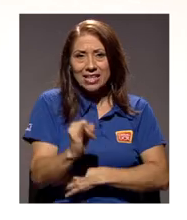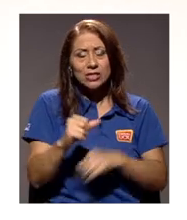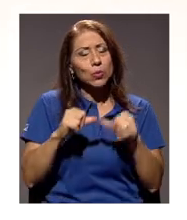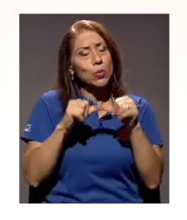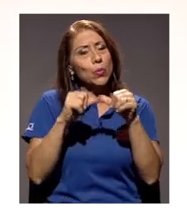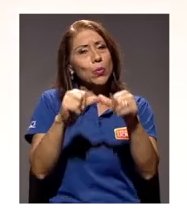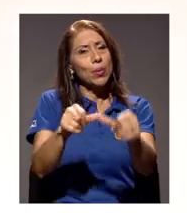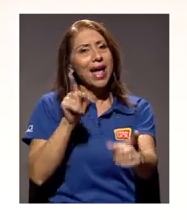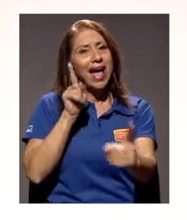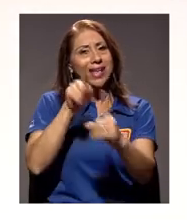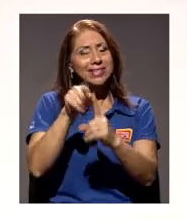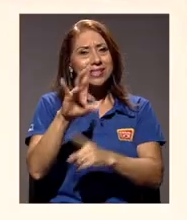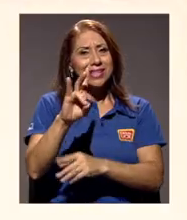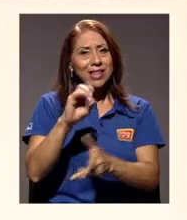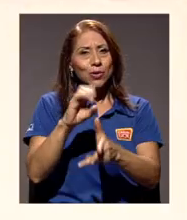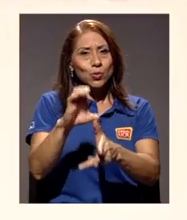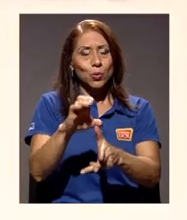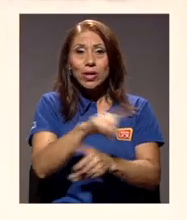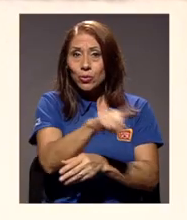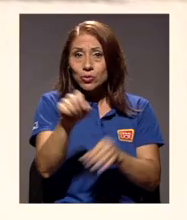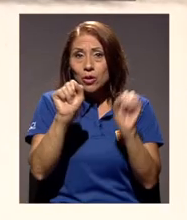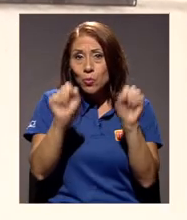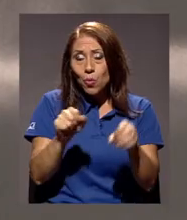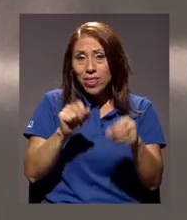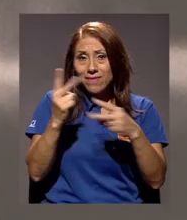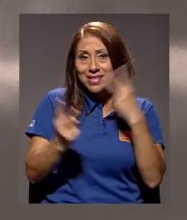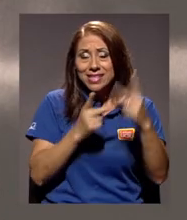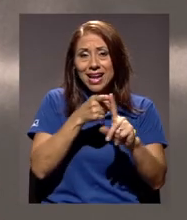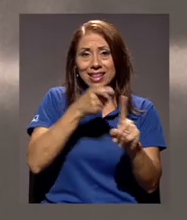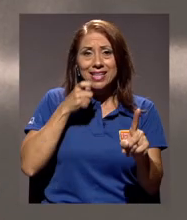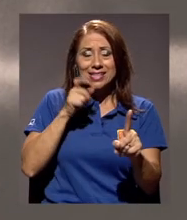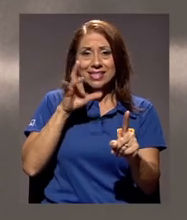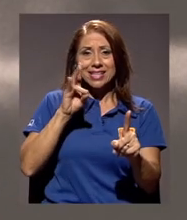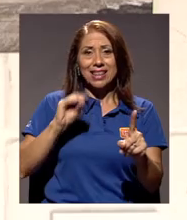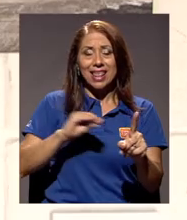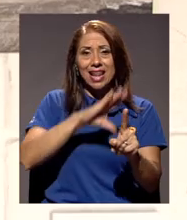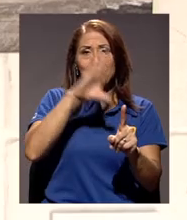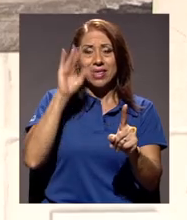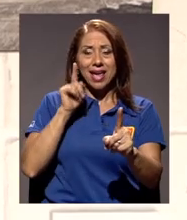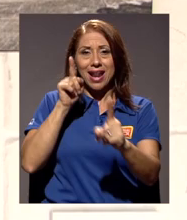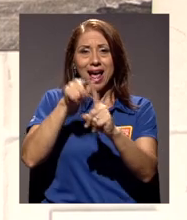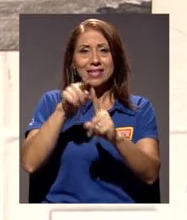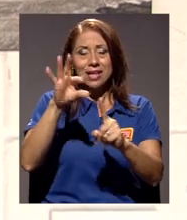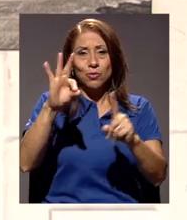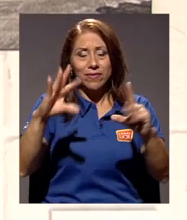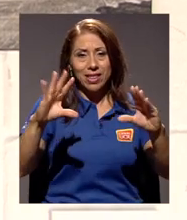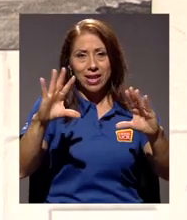hasta el 7 de octubre. Puede visitarse de 7 de la mañana hasta las 9 de la noche.